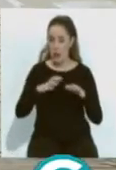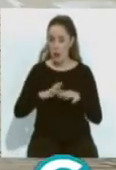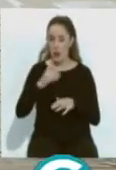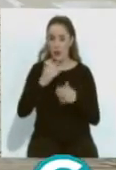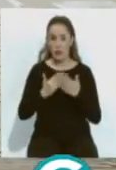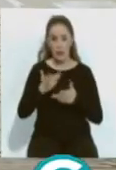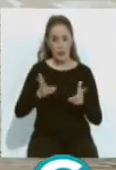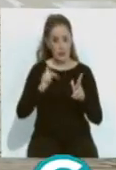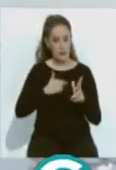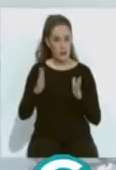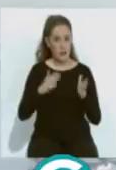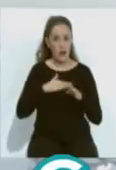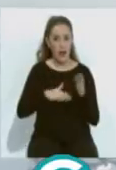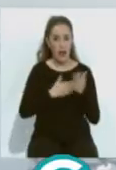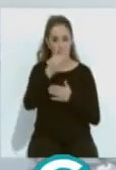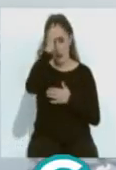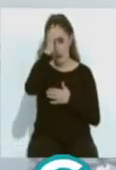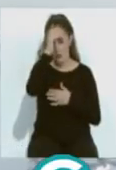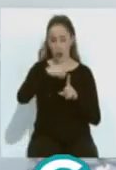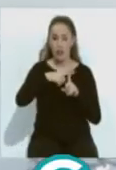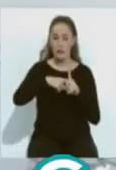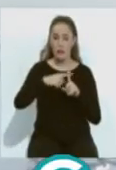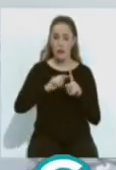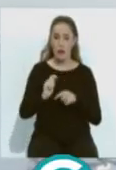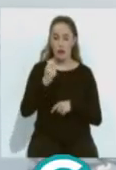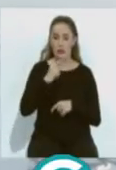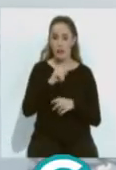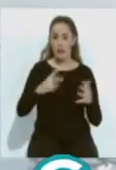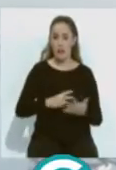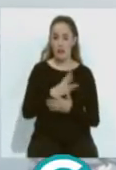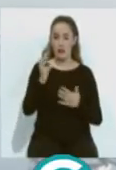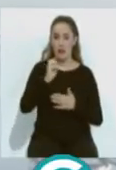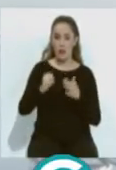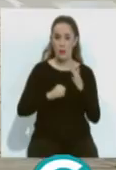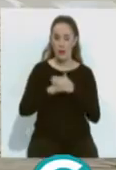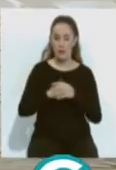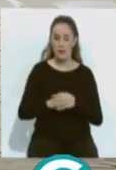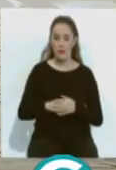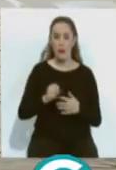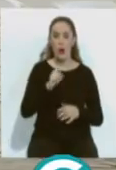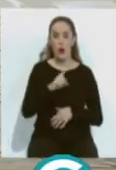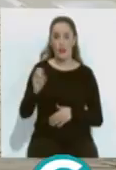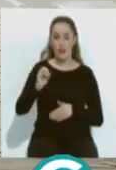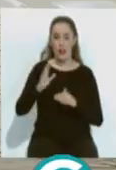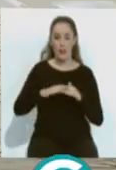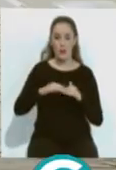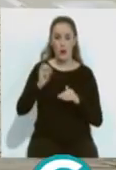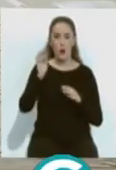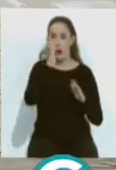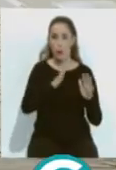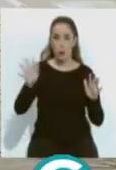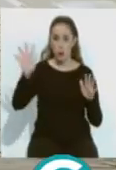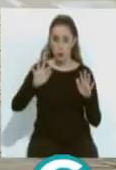que darán una tregua por lo menos hasta el domingo. Las temperaturas alcanzarán los 18 grados de máxima y los 11 de mínima y los vientos